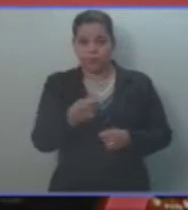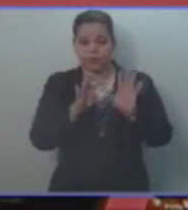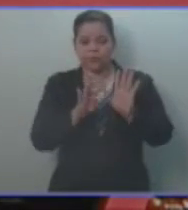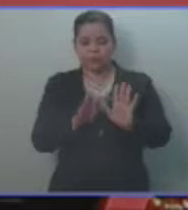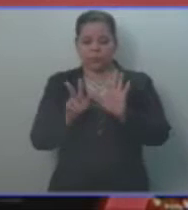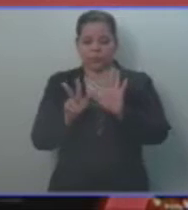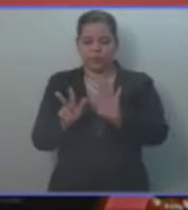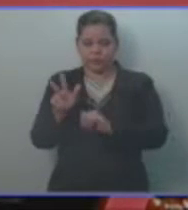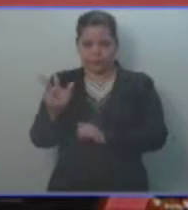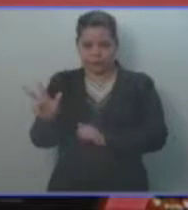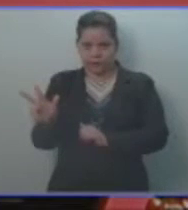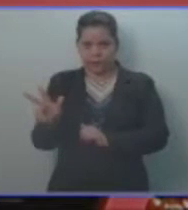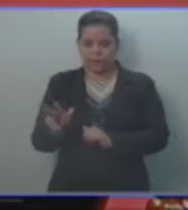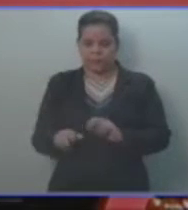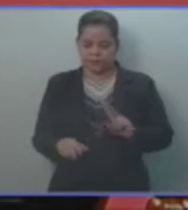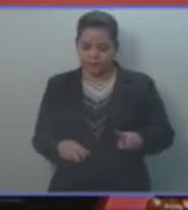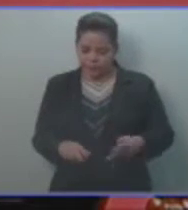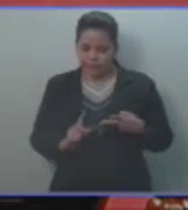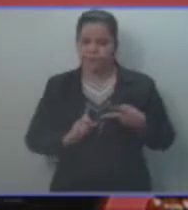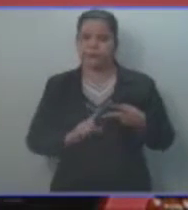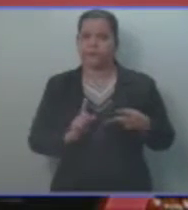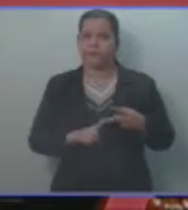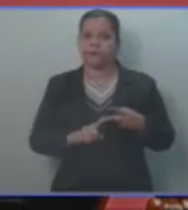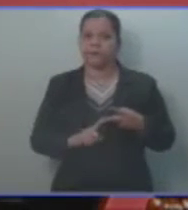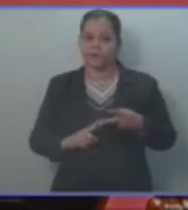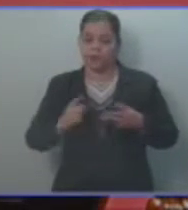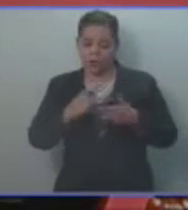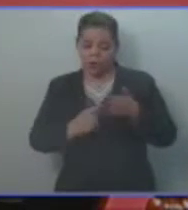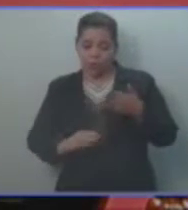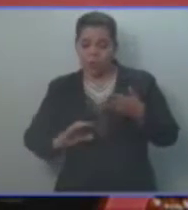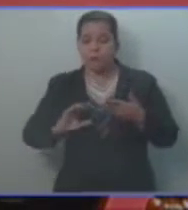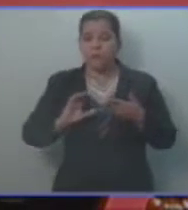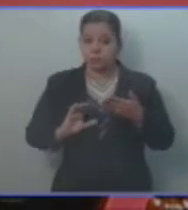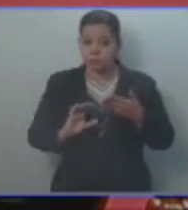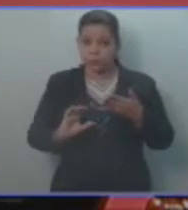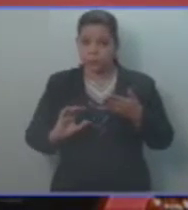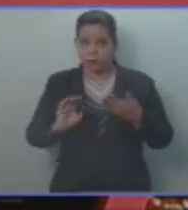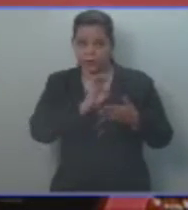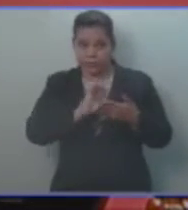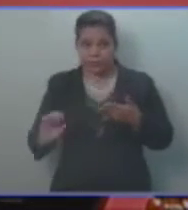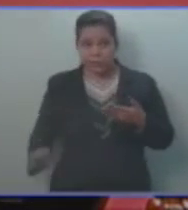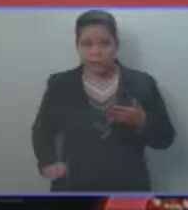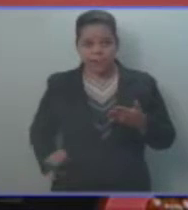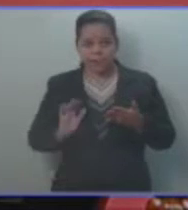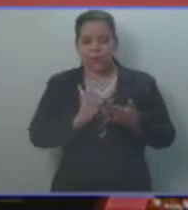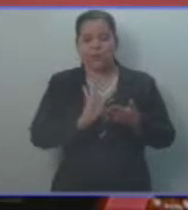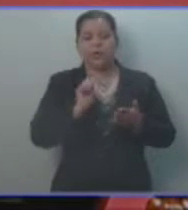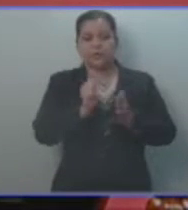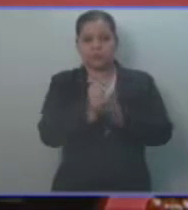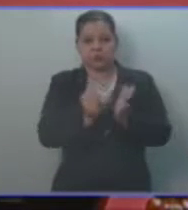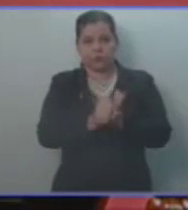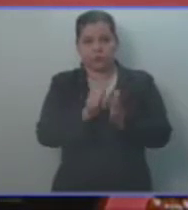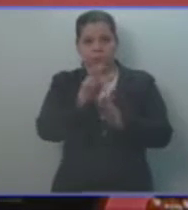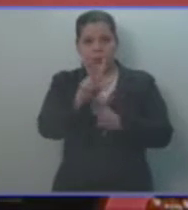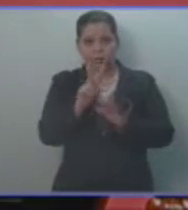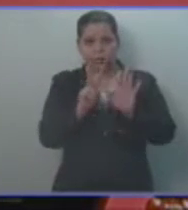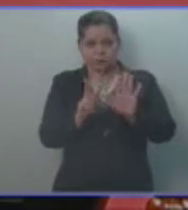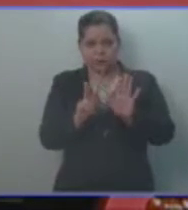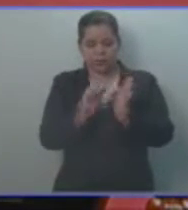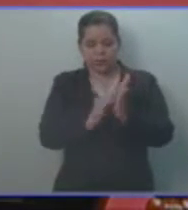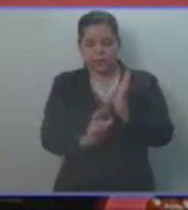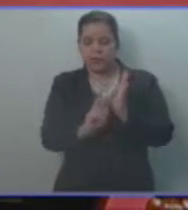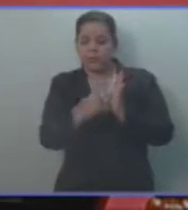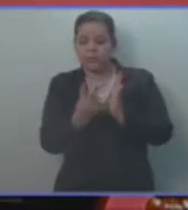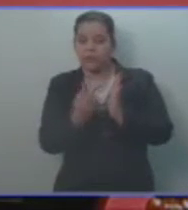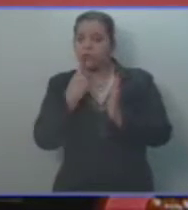1983. Segundo, que la Constitución de la República consagra en su artículo 37, inciso segundo, que